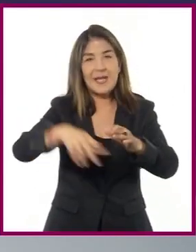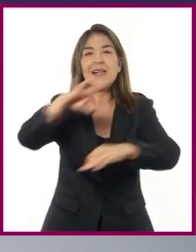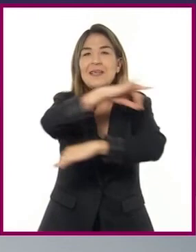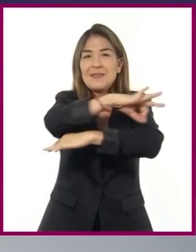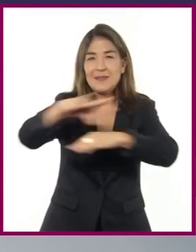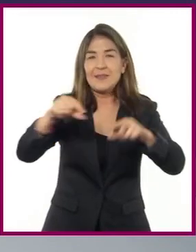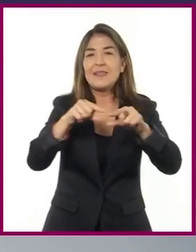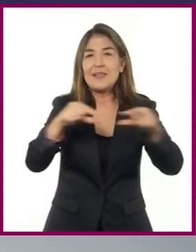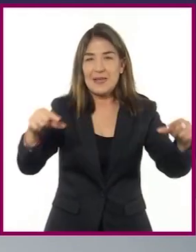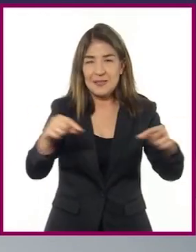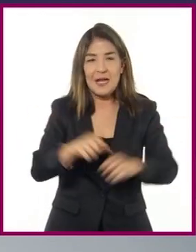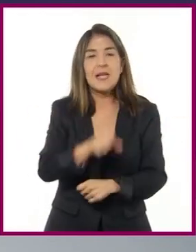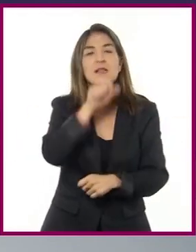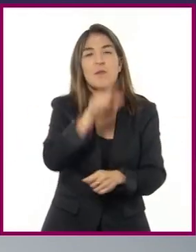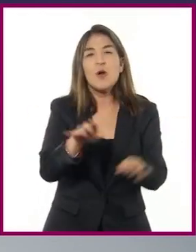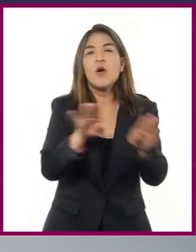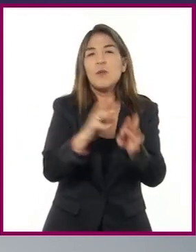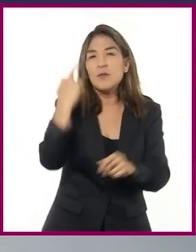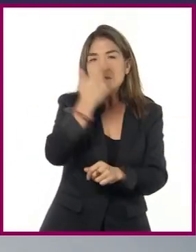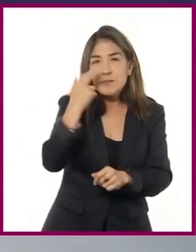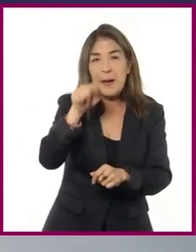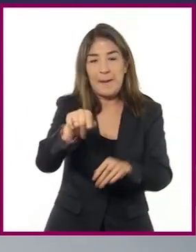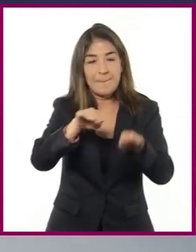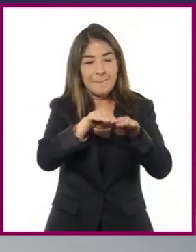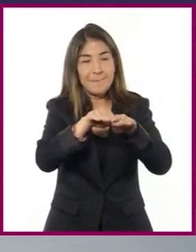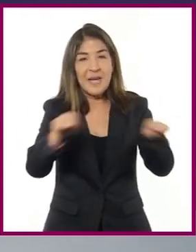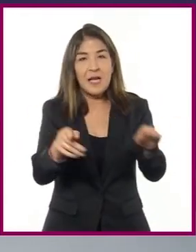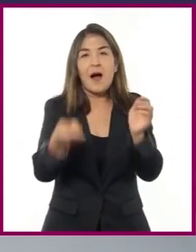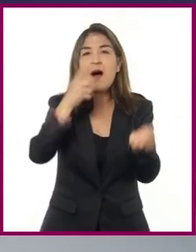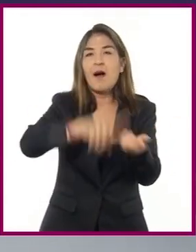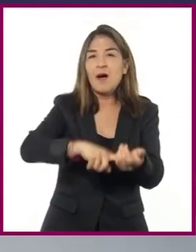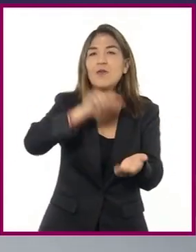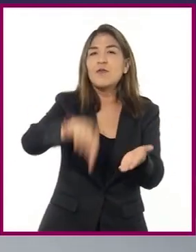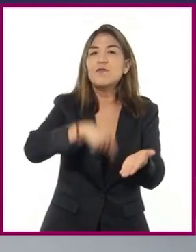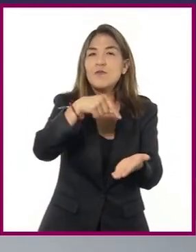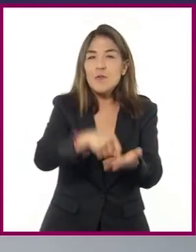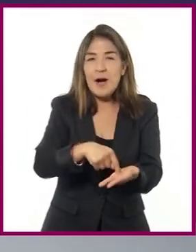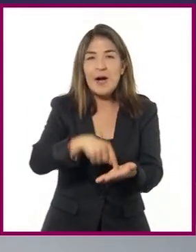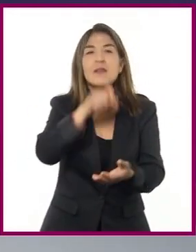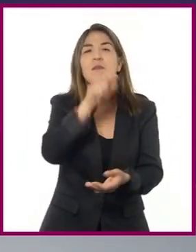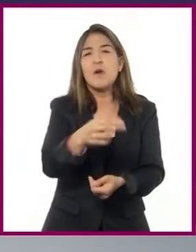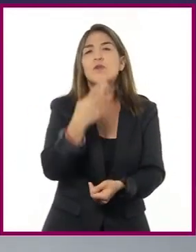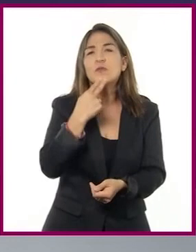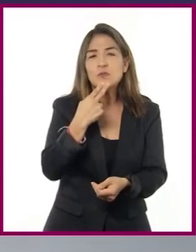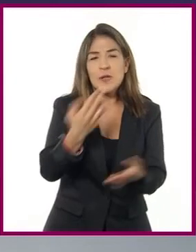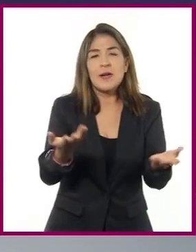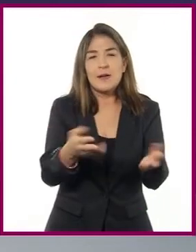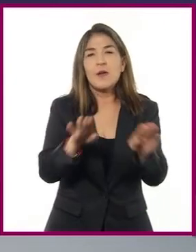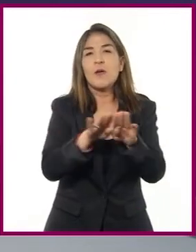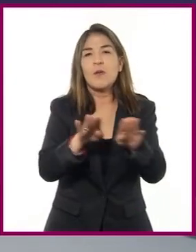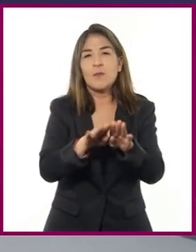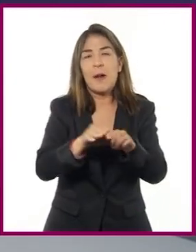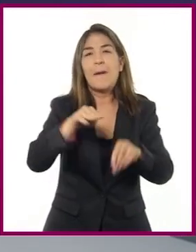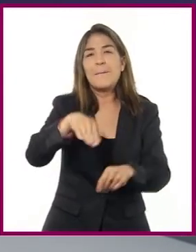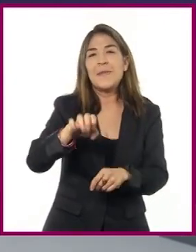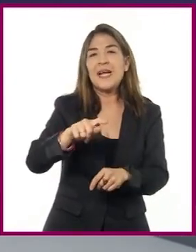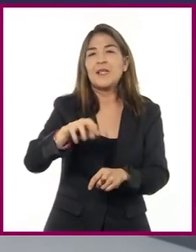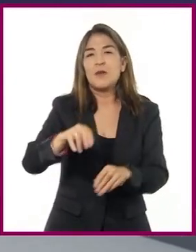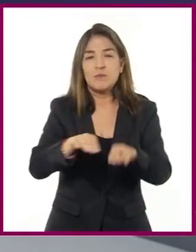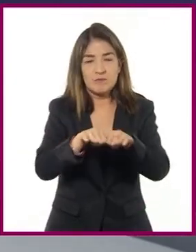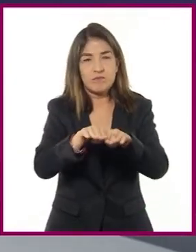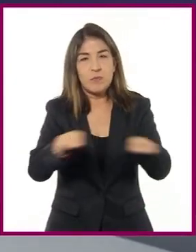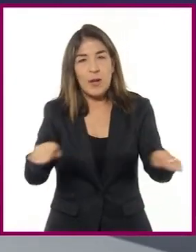También transitamos de verificar las mediciones en el espacio físico utilizando la regla o el metro, a